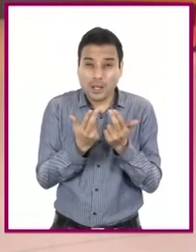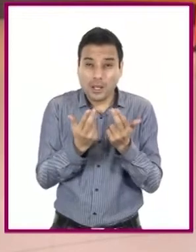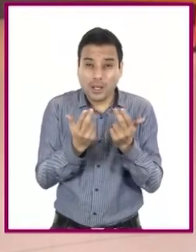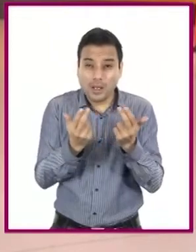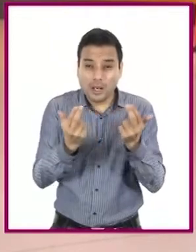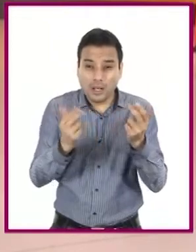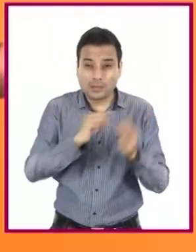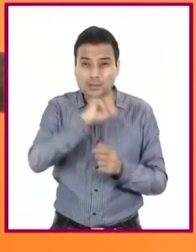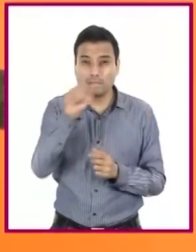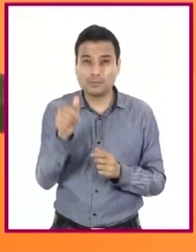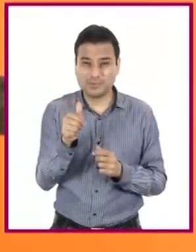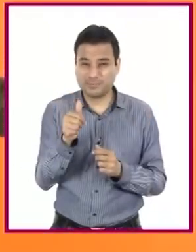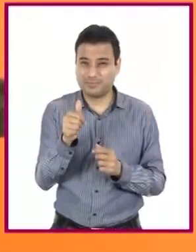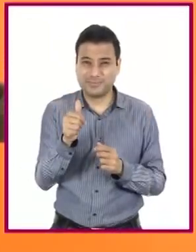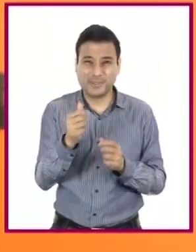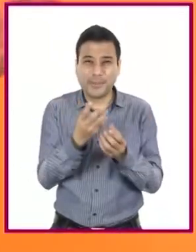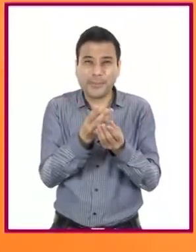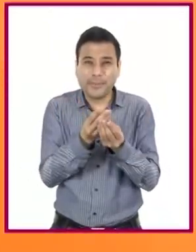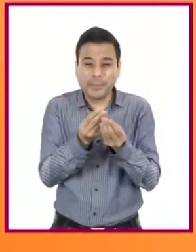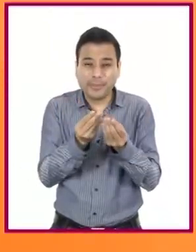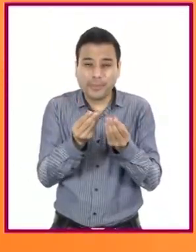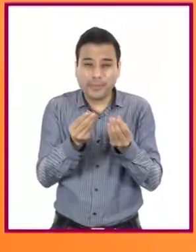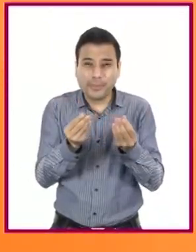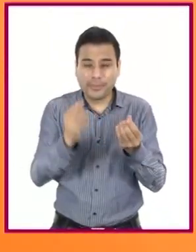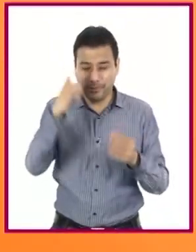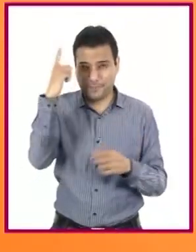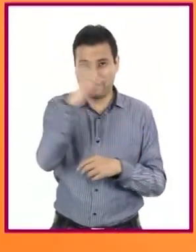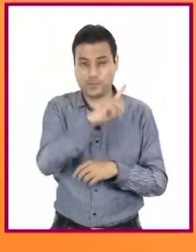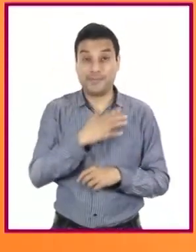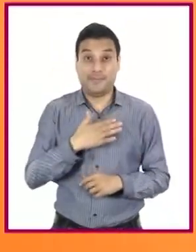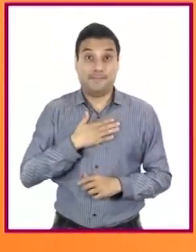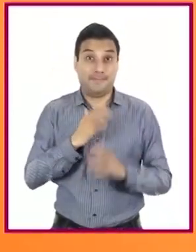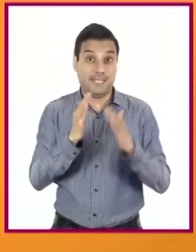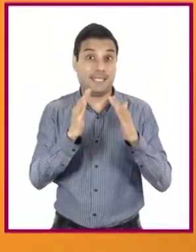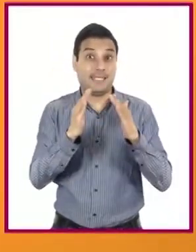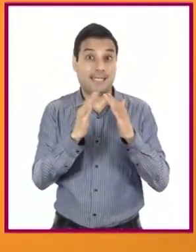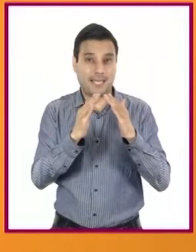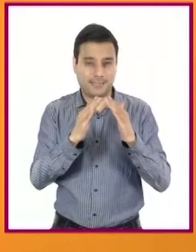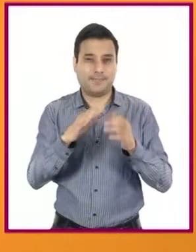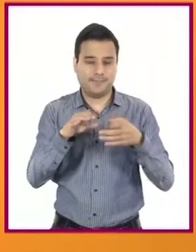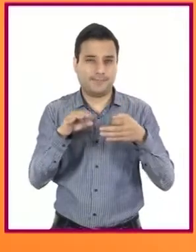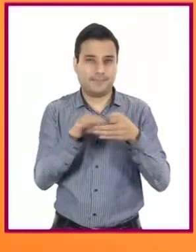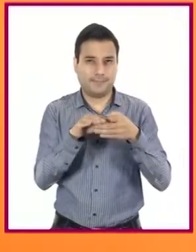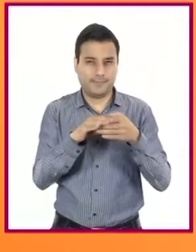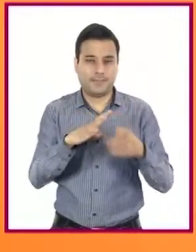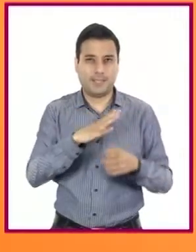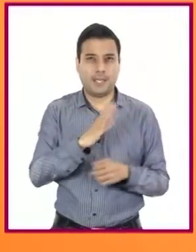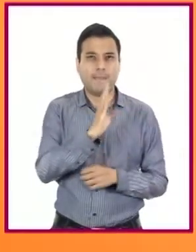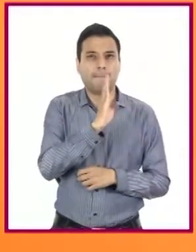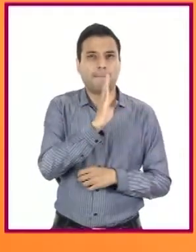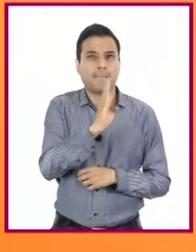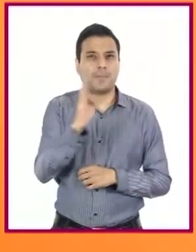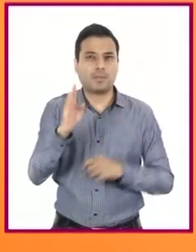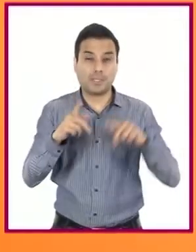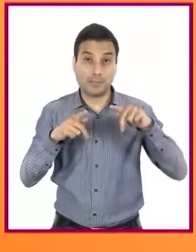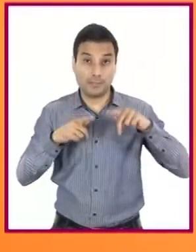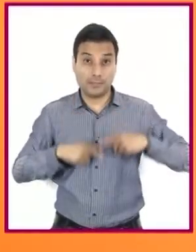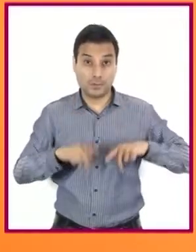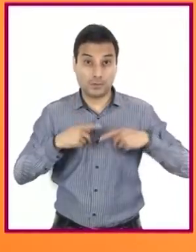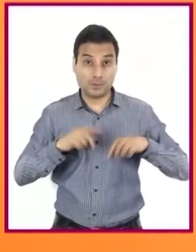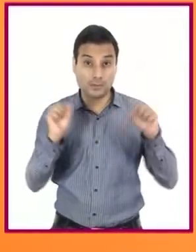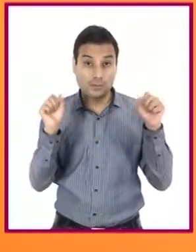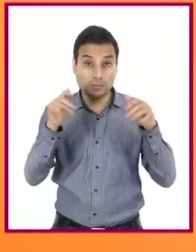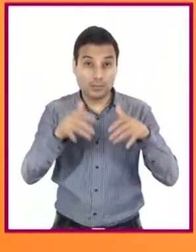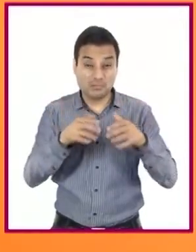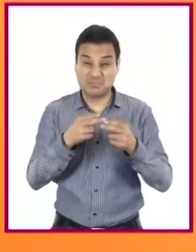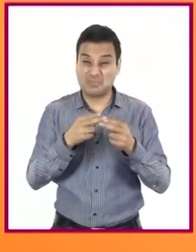desaparecer. Claro, fíjate que por mi casa hay una biblioteca a la que ya casi nadie asiste. Con eso